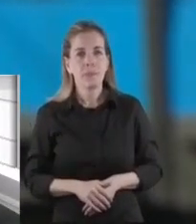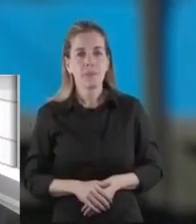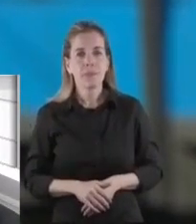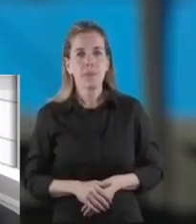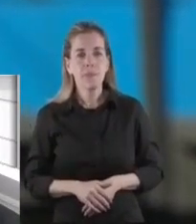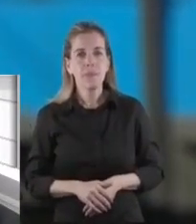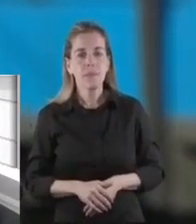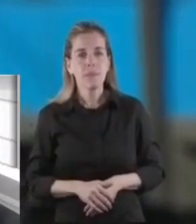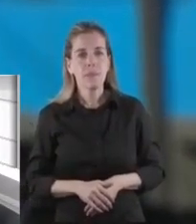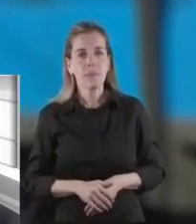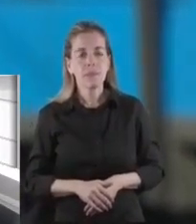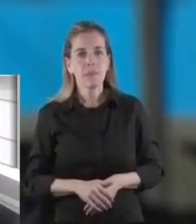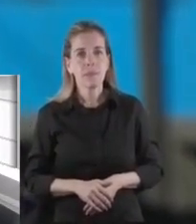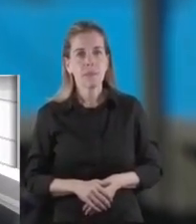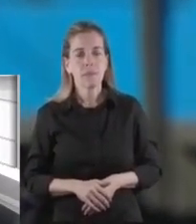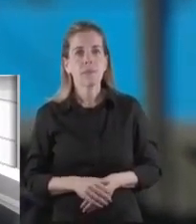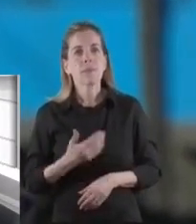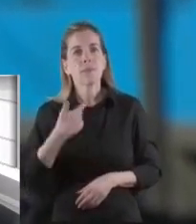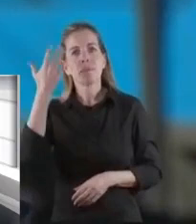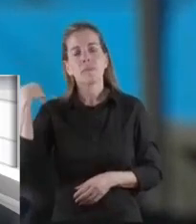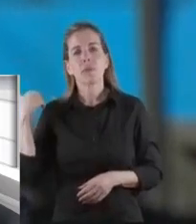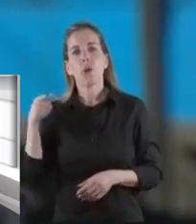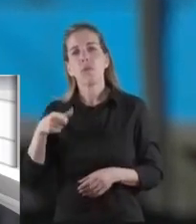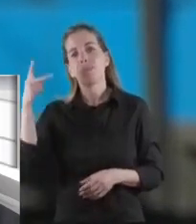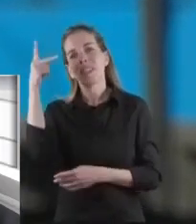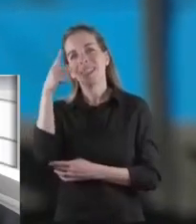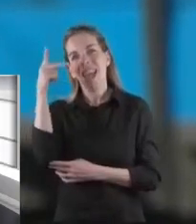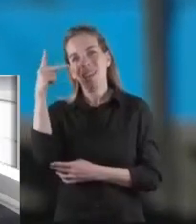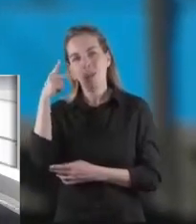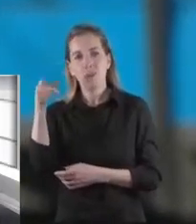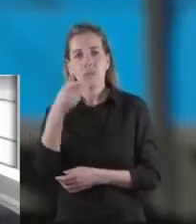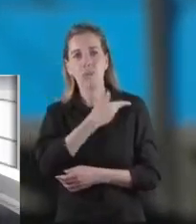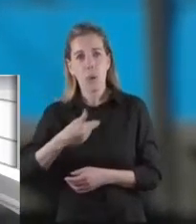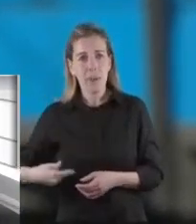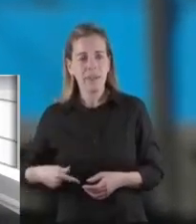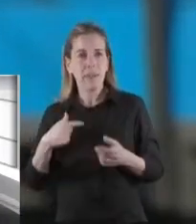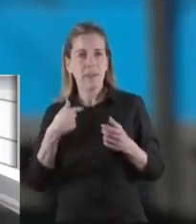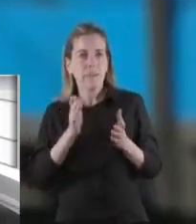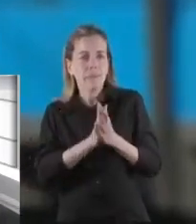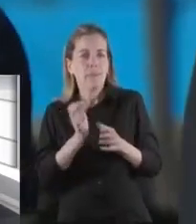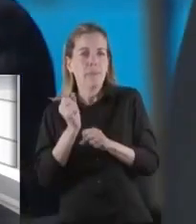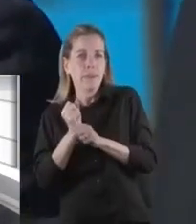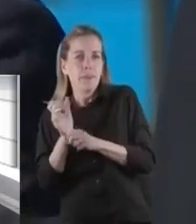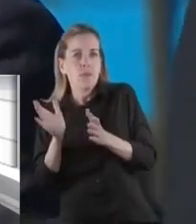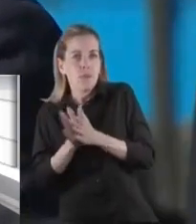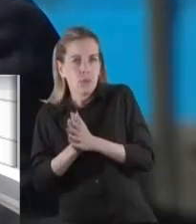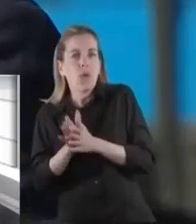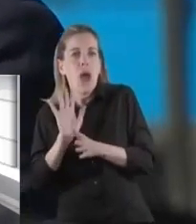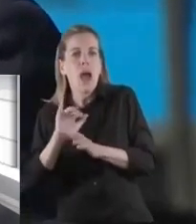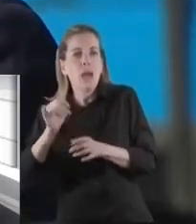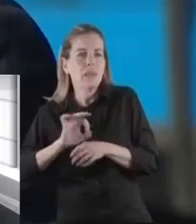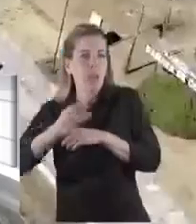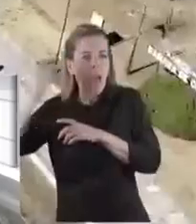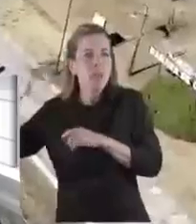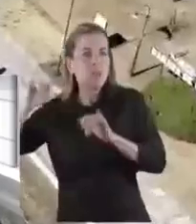llegamos con néstor al gobierno y empezamos a poner en marcha otra vez un plan